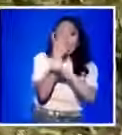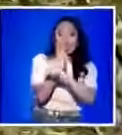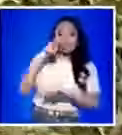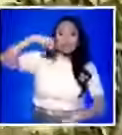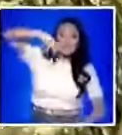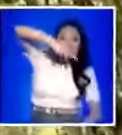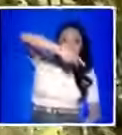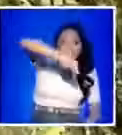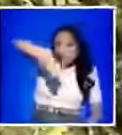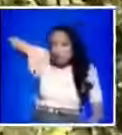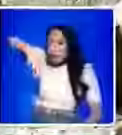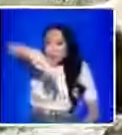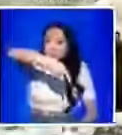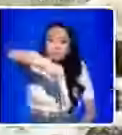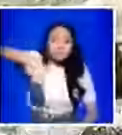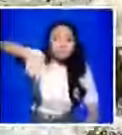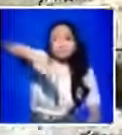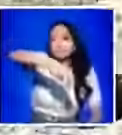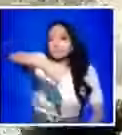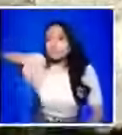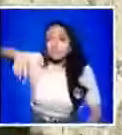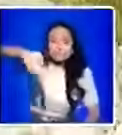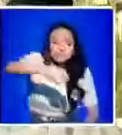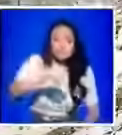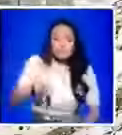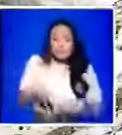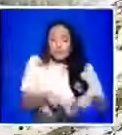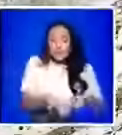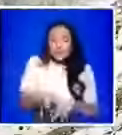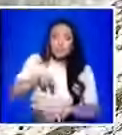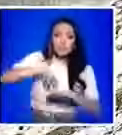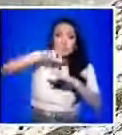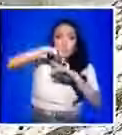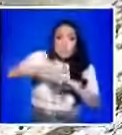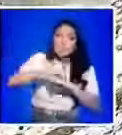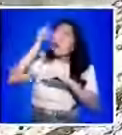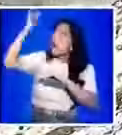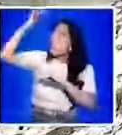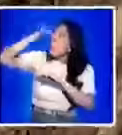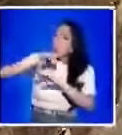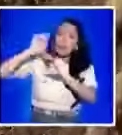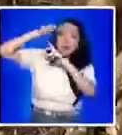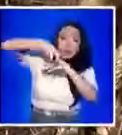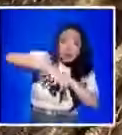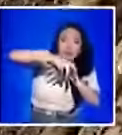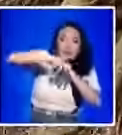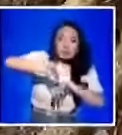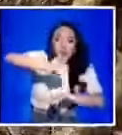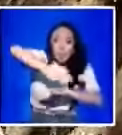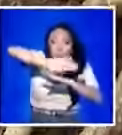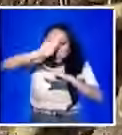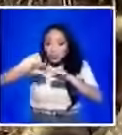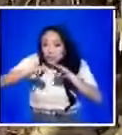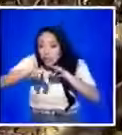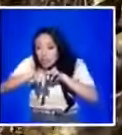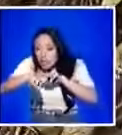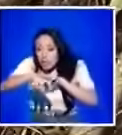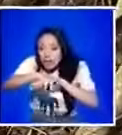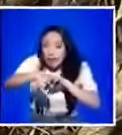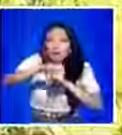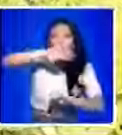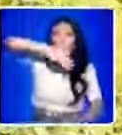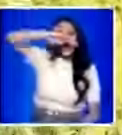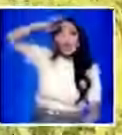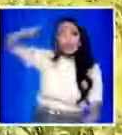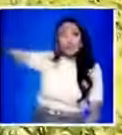de las montañas de Pintac. Cruzamos ríos, pasamos por cascadas, hasta llegar a un túnel que atraviesa las entrañas de una